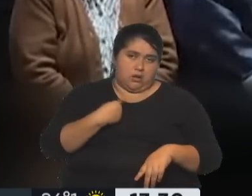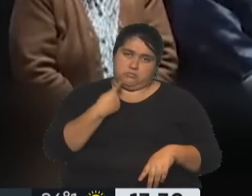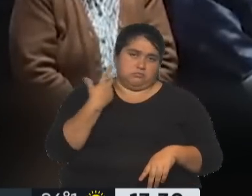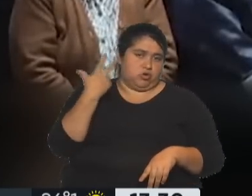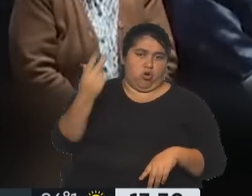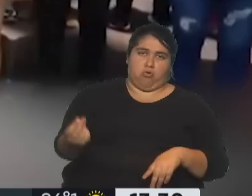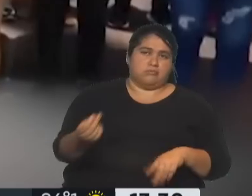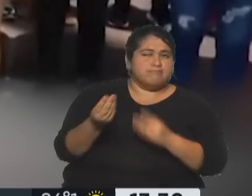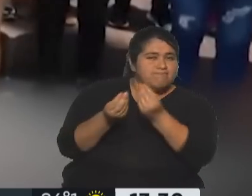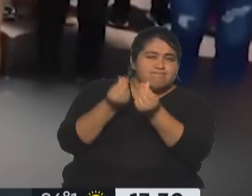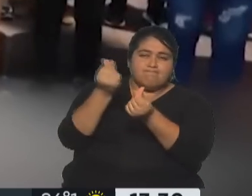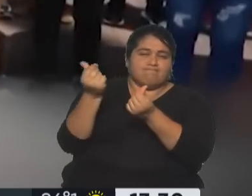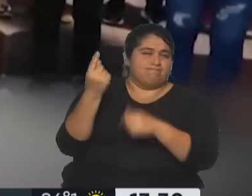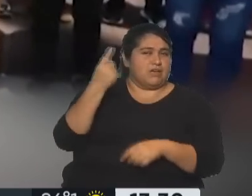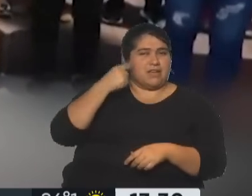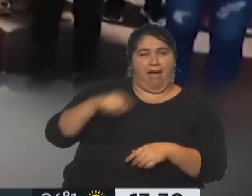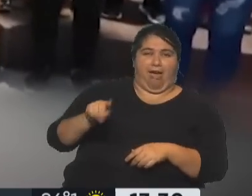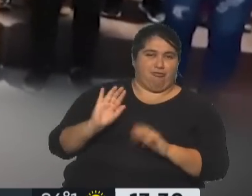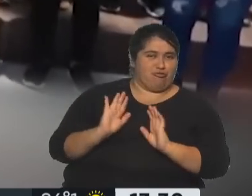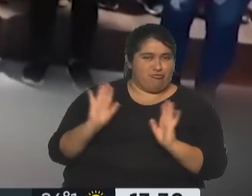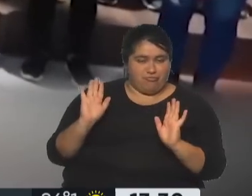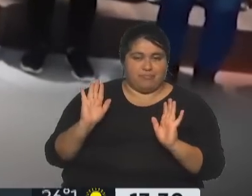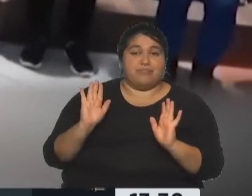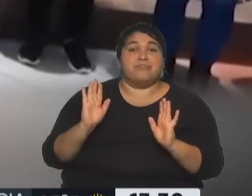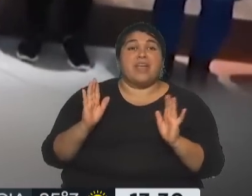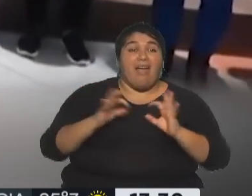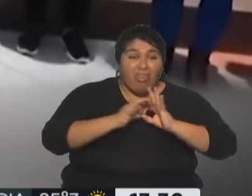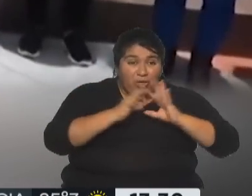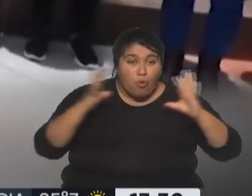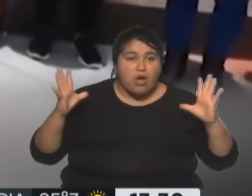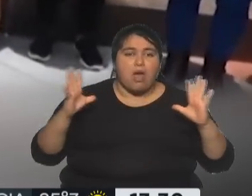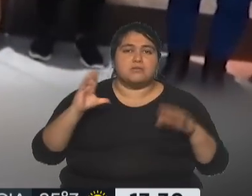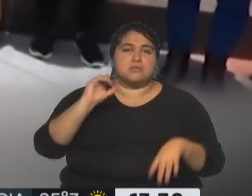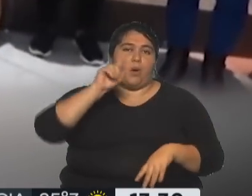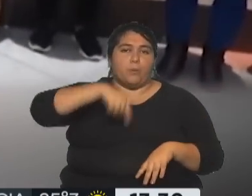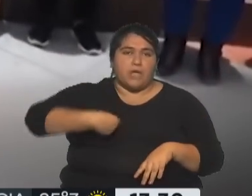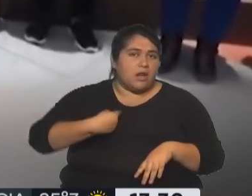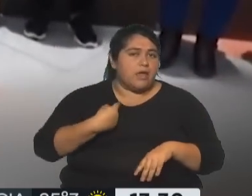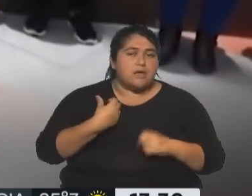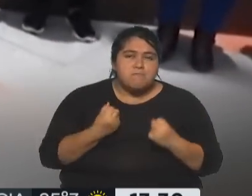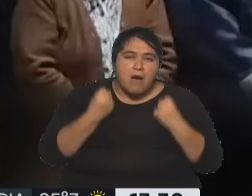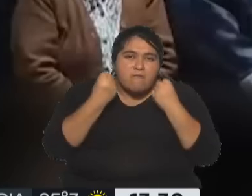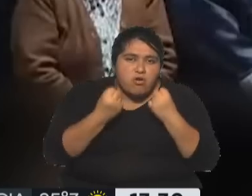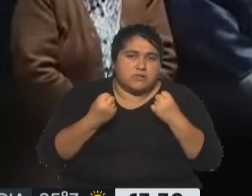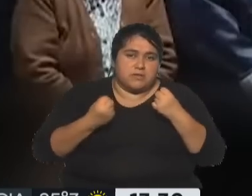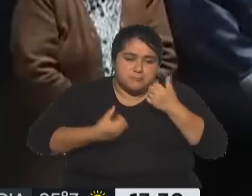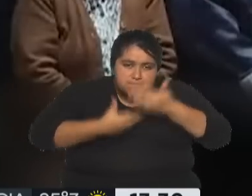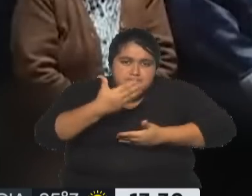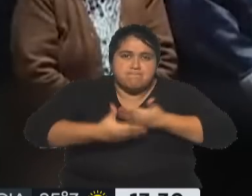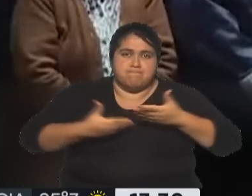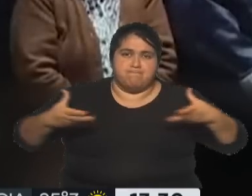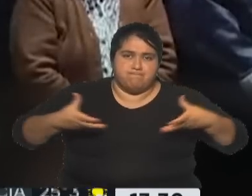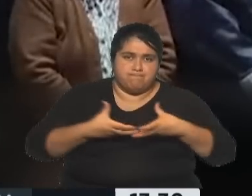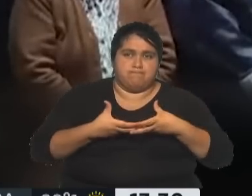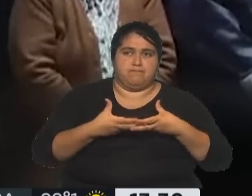muy mal. La democracia se fortalece con más democracia. Por